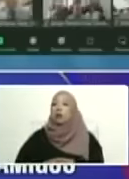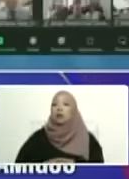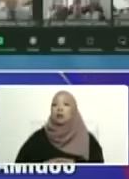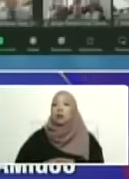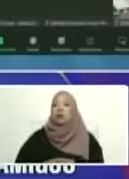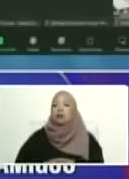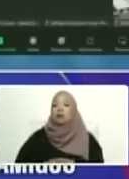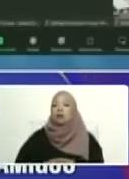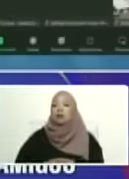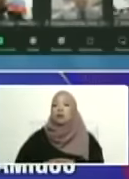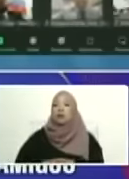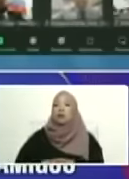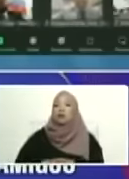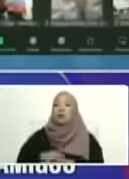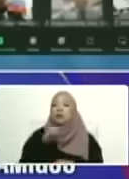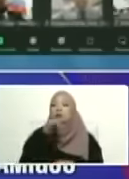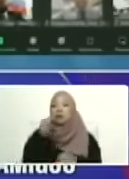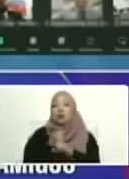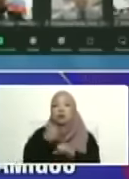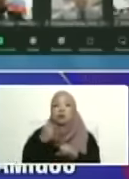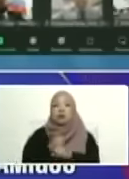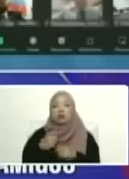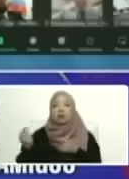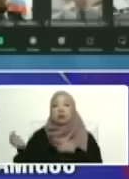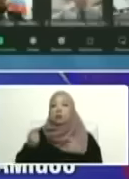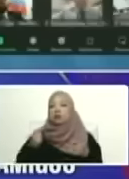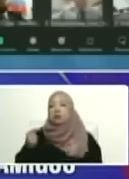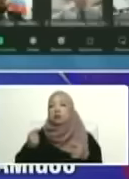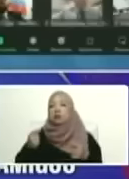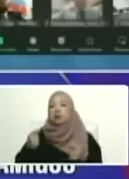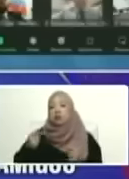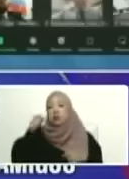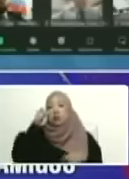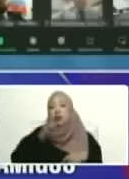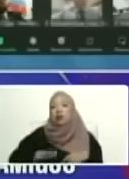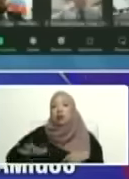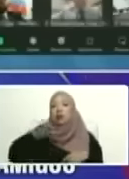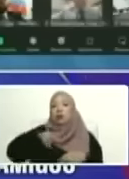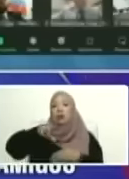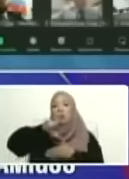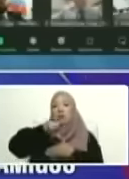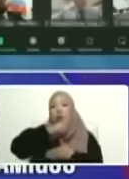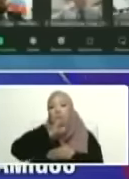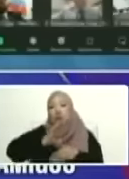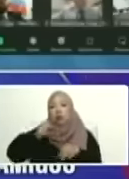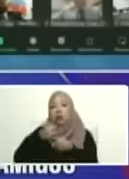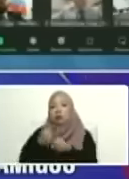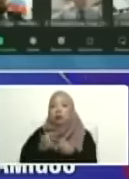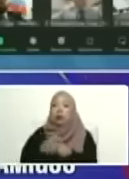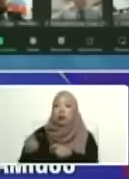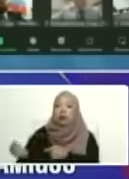Porque es mar por delimitar. Y en el mar venezolano ni se atreven a tocarlo.